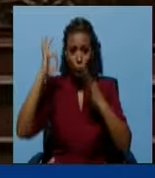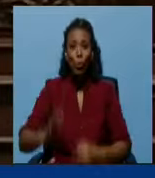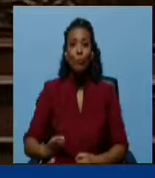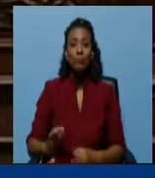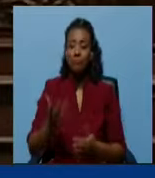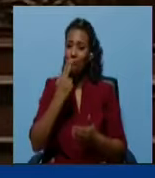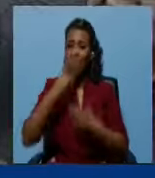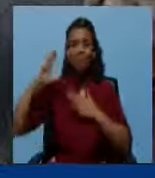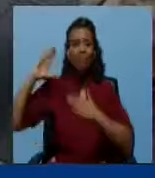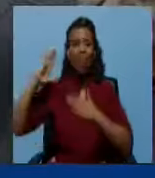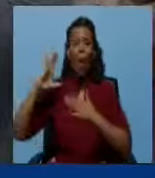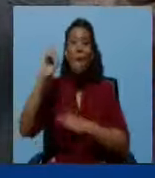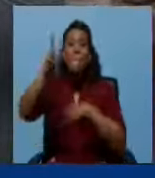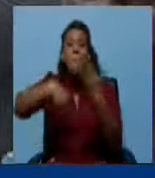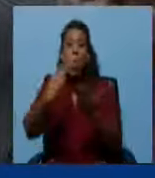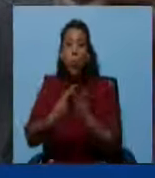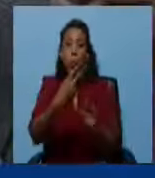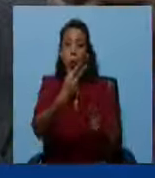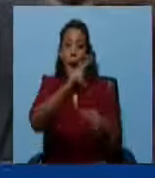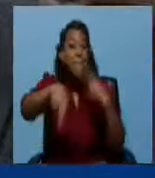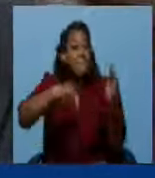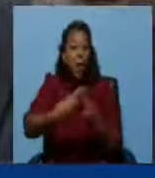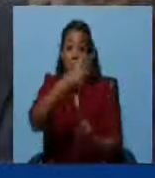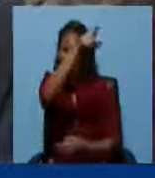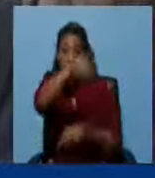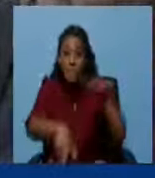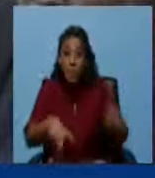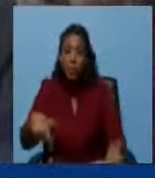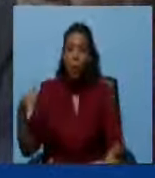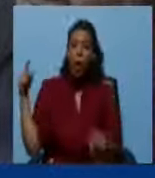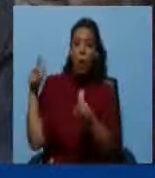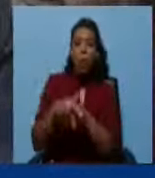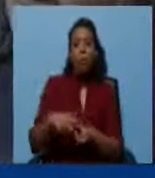No podrán jamás con Venezuela.